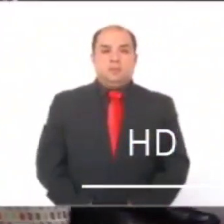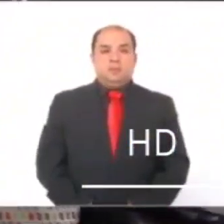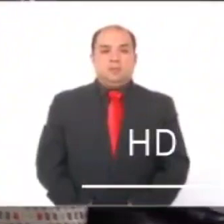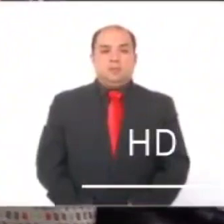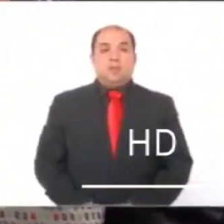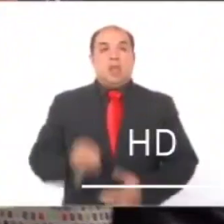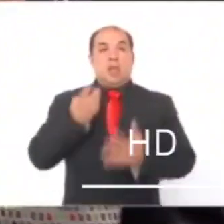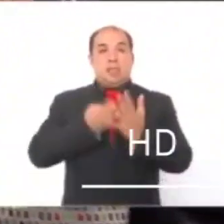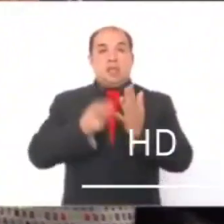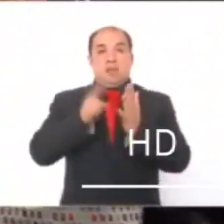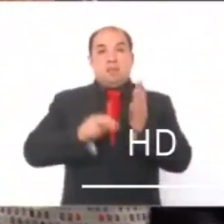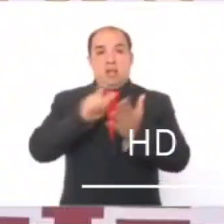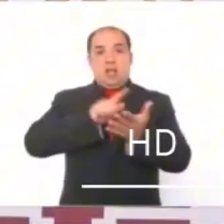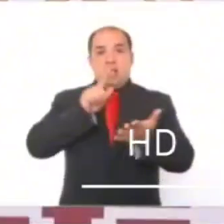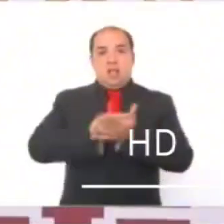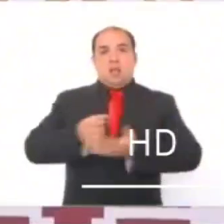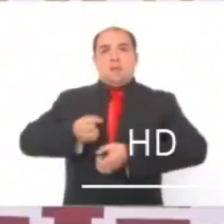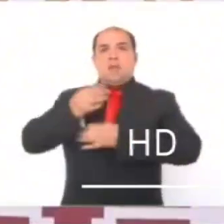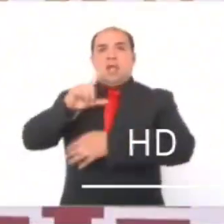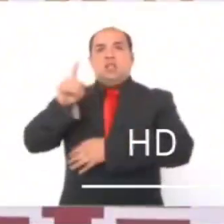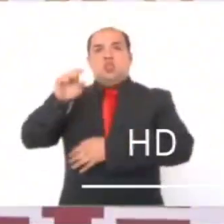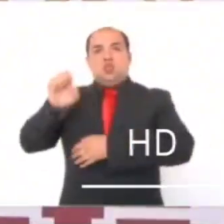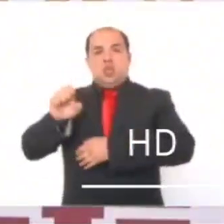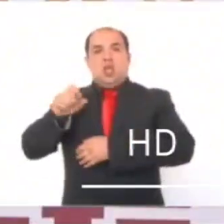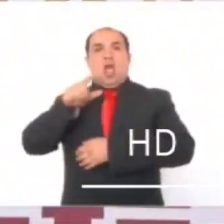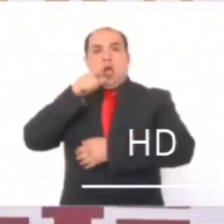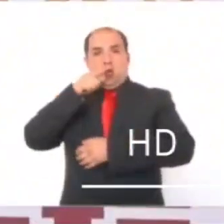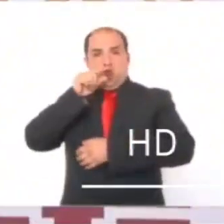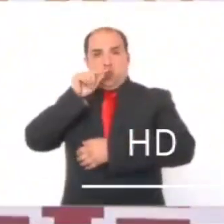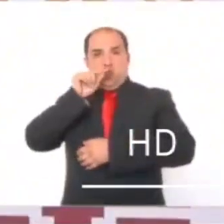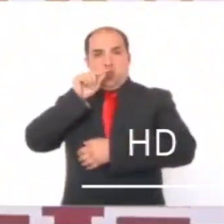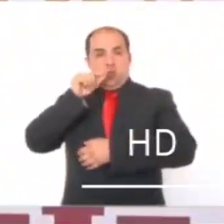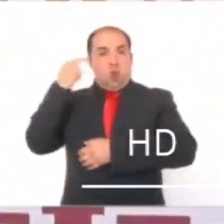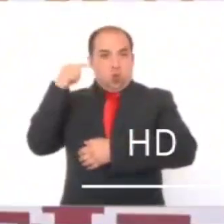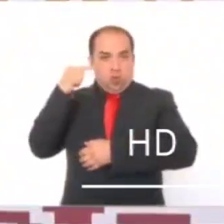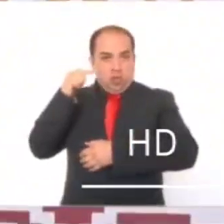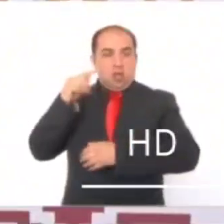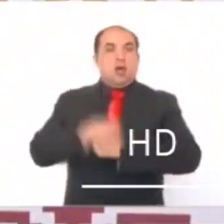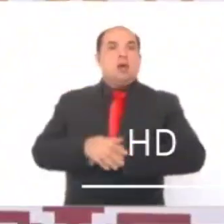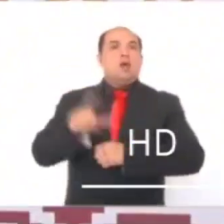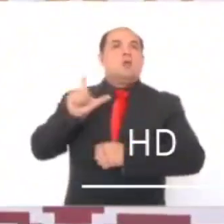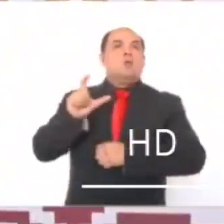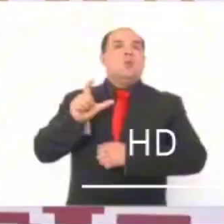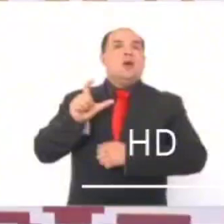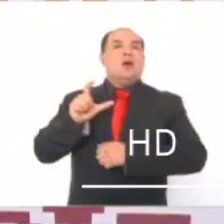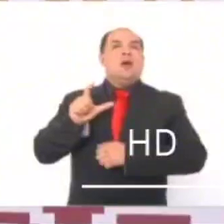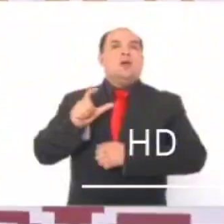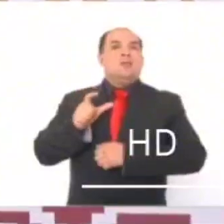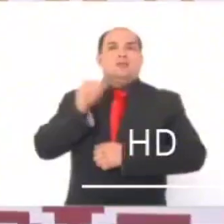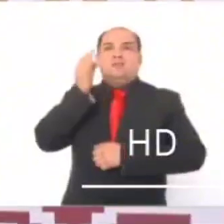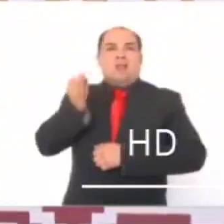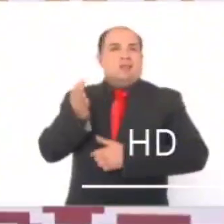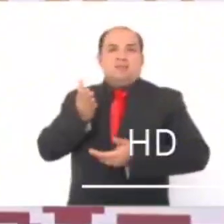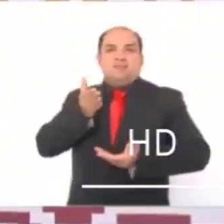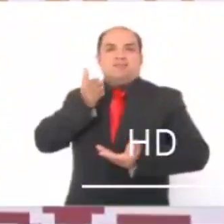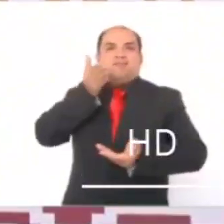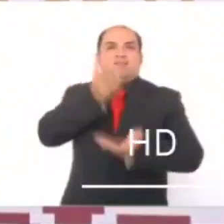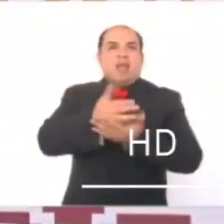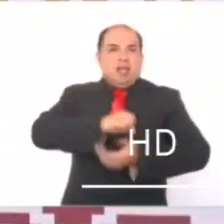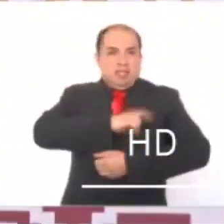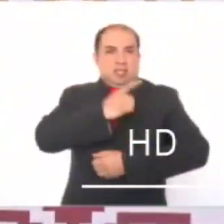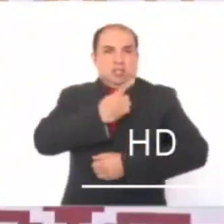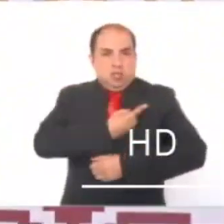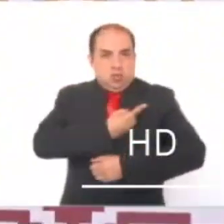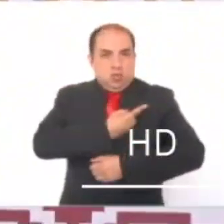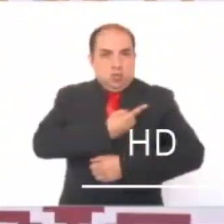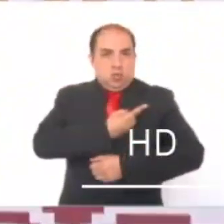Esta reforma va por ti, Zoe, en Guadalajara, cuando te negaron un acceso a la salud que